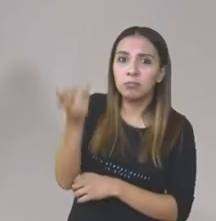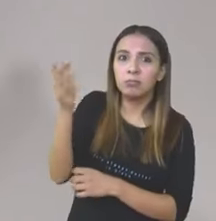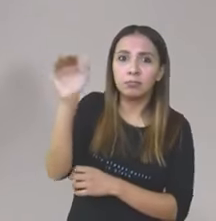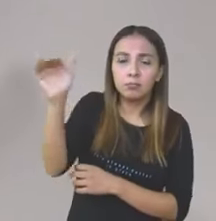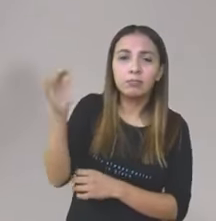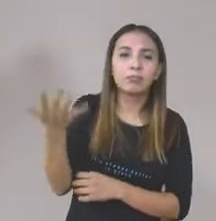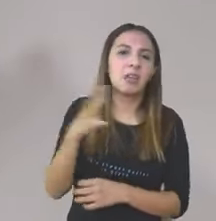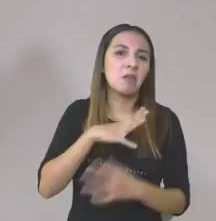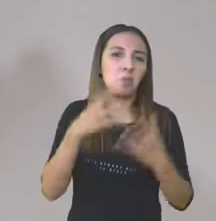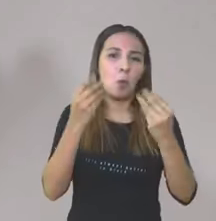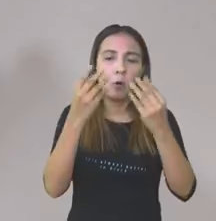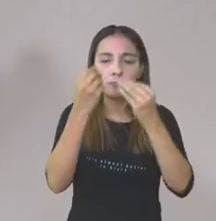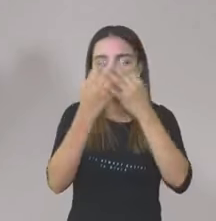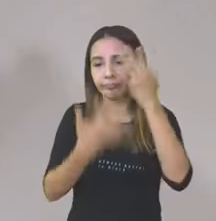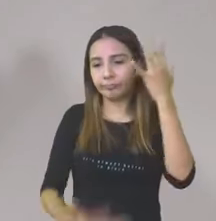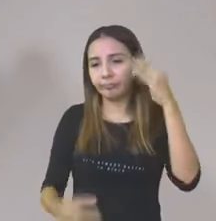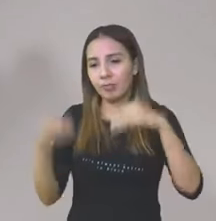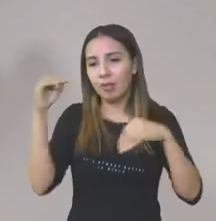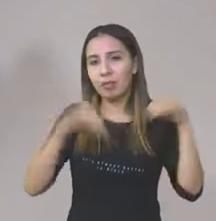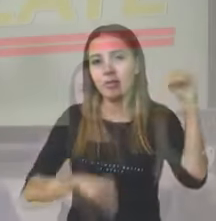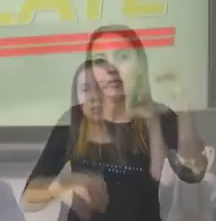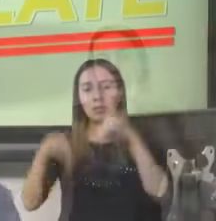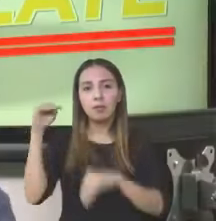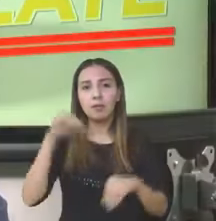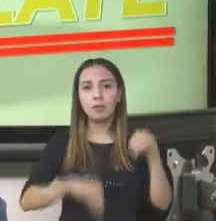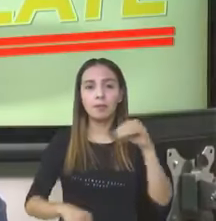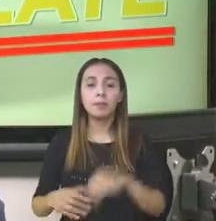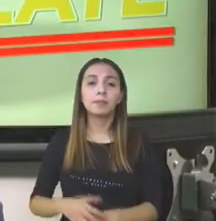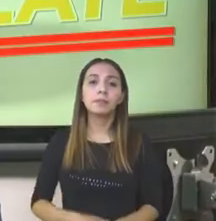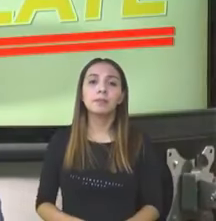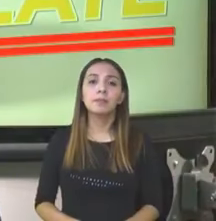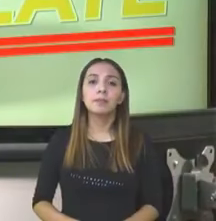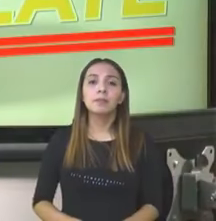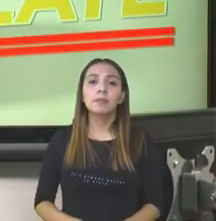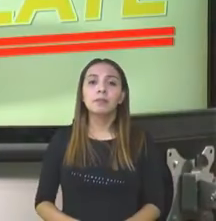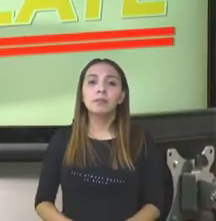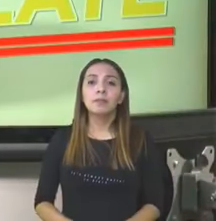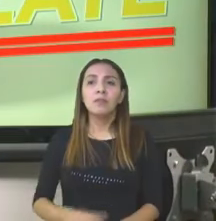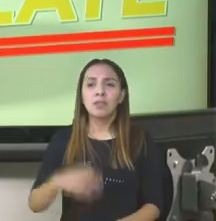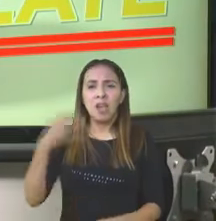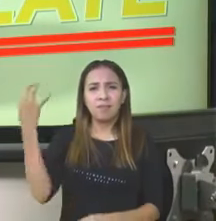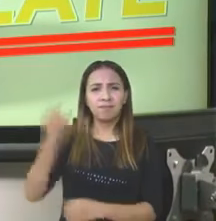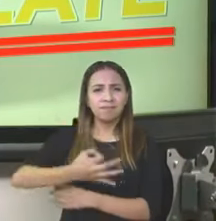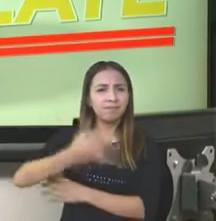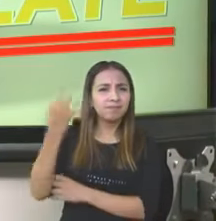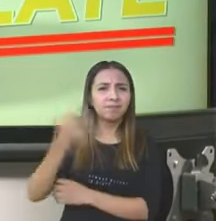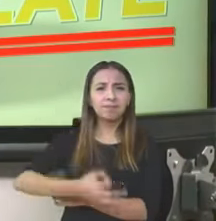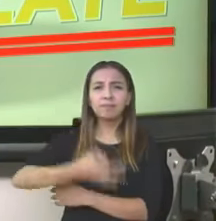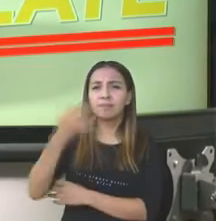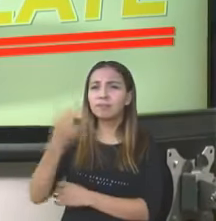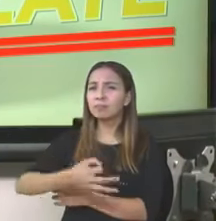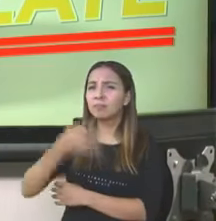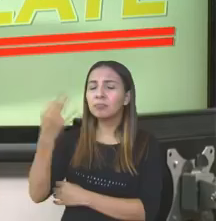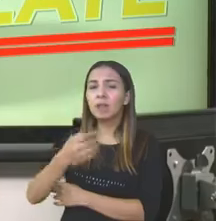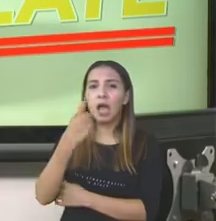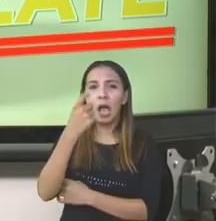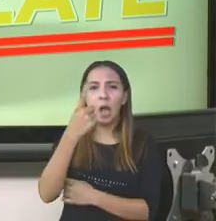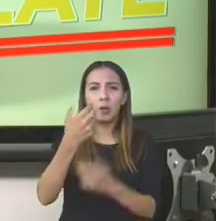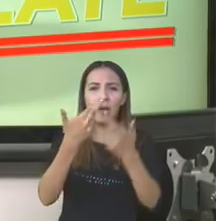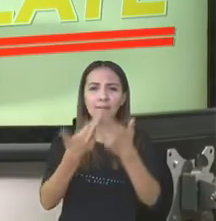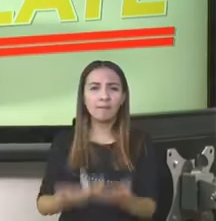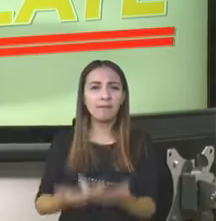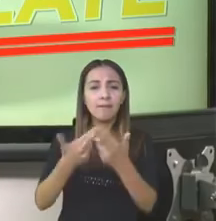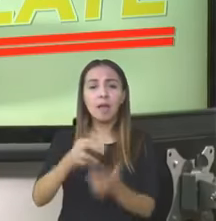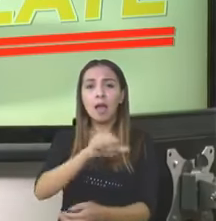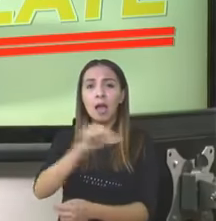esta lista, seguramente nos las puede compartir. Los que nunca les falta el agua son a los de la ruta del vino en el Valle de